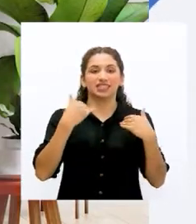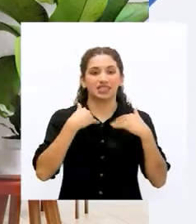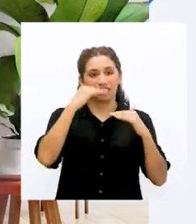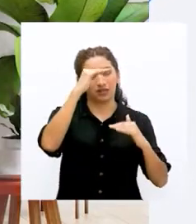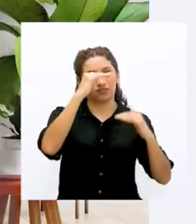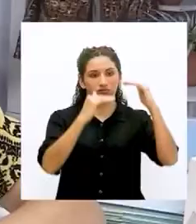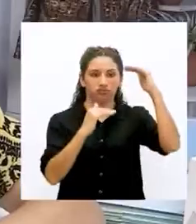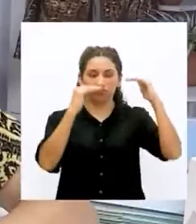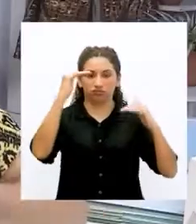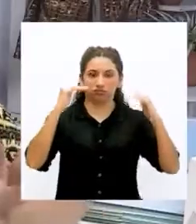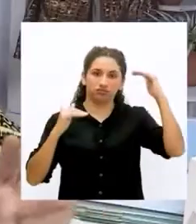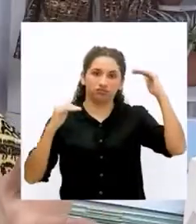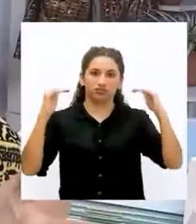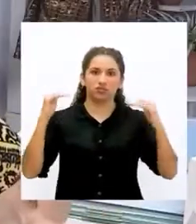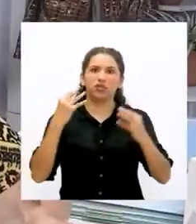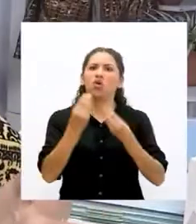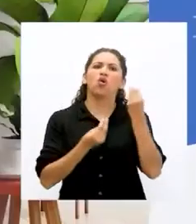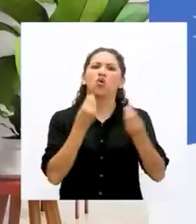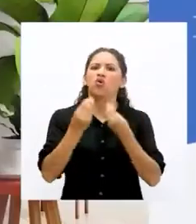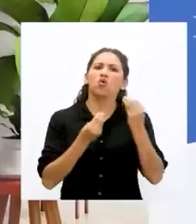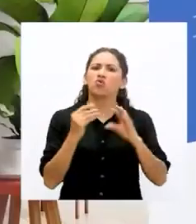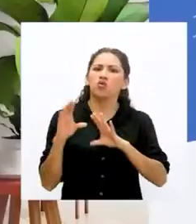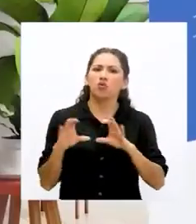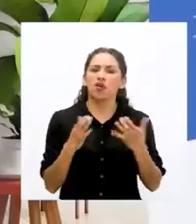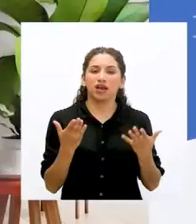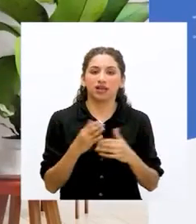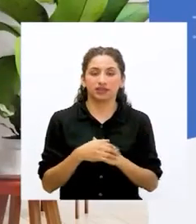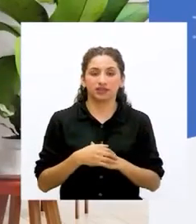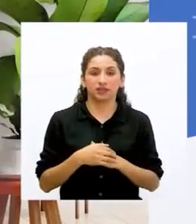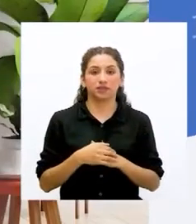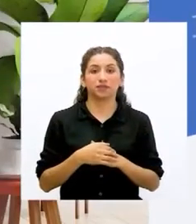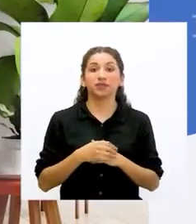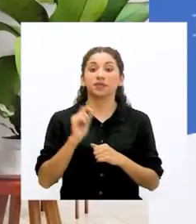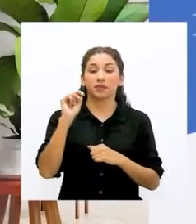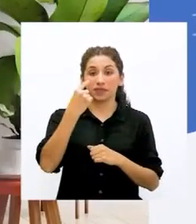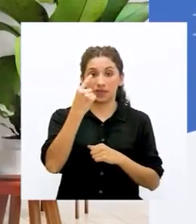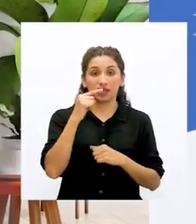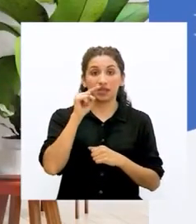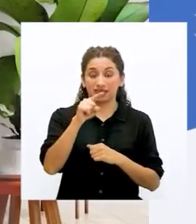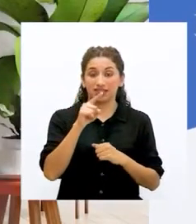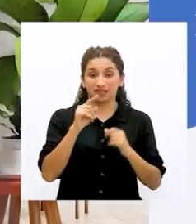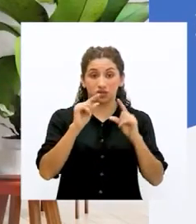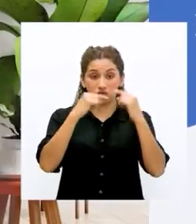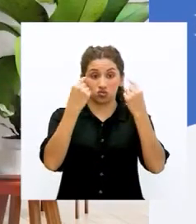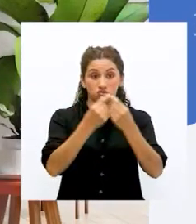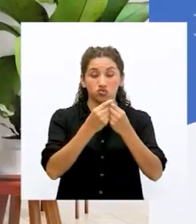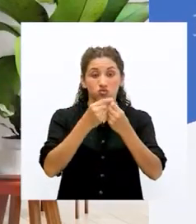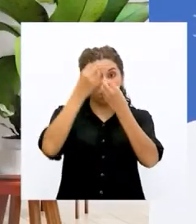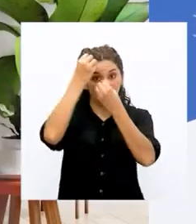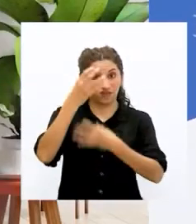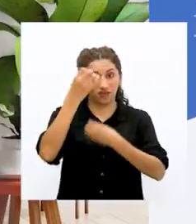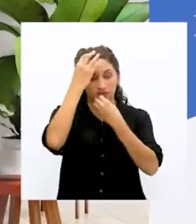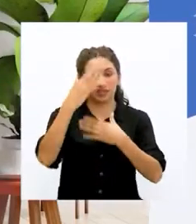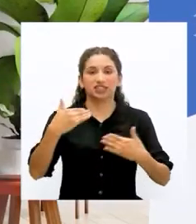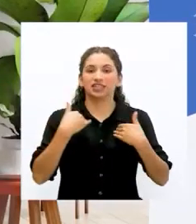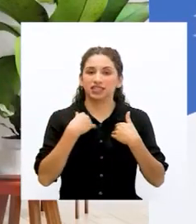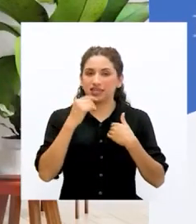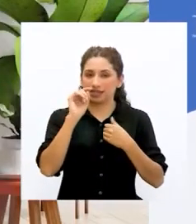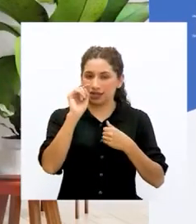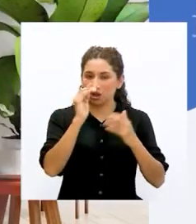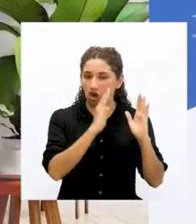o clases. ¿Cómo lo hacemos? Para realizar la agrupación de datos, podemos considerar los siguientes